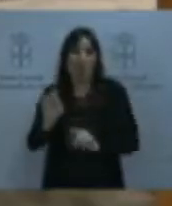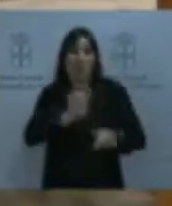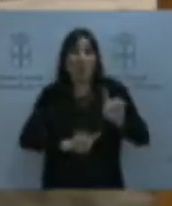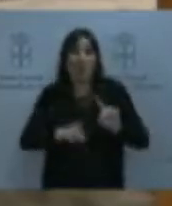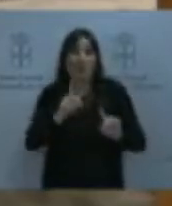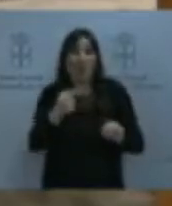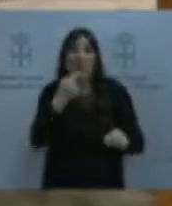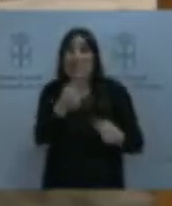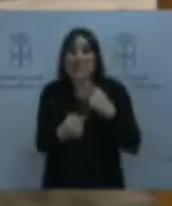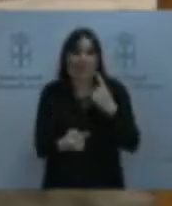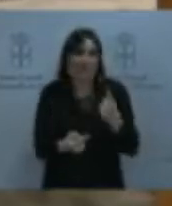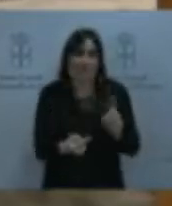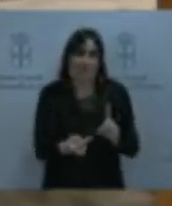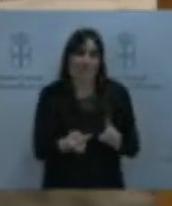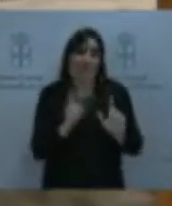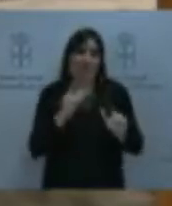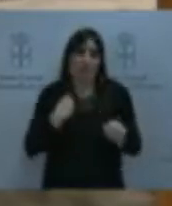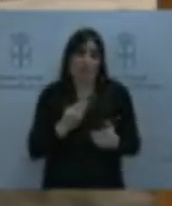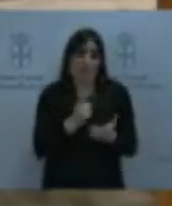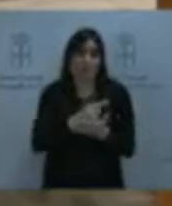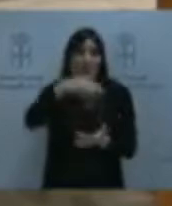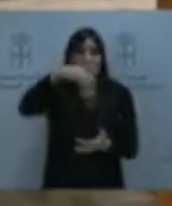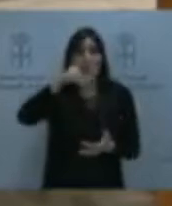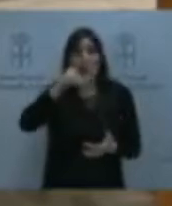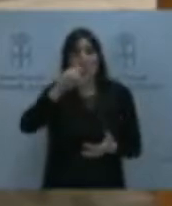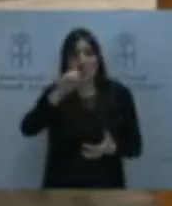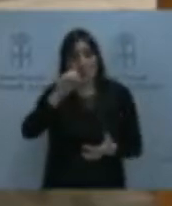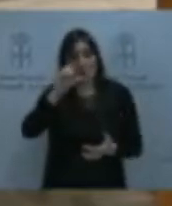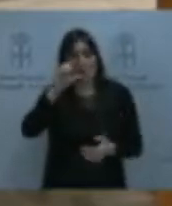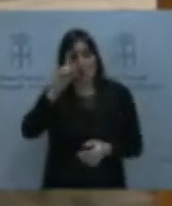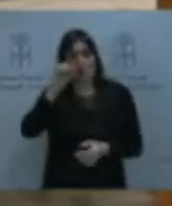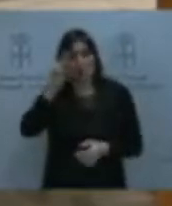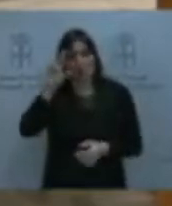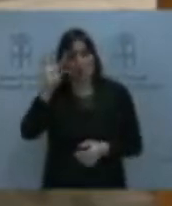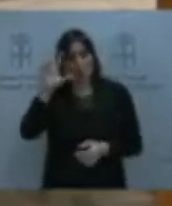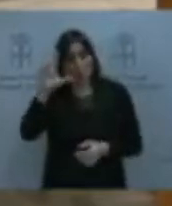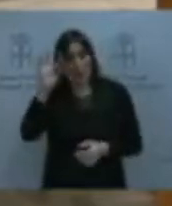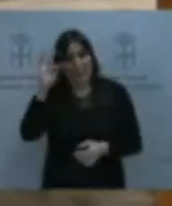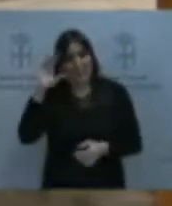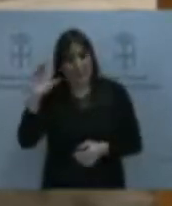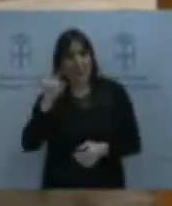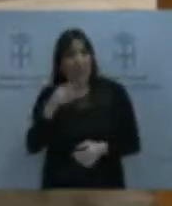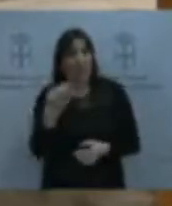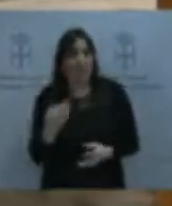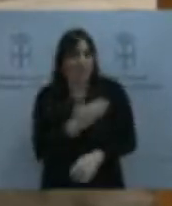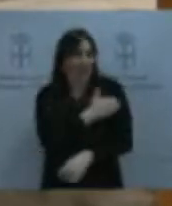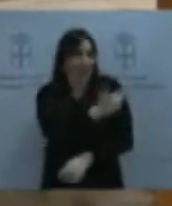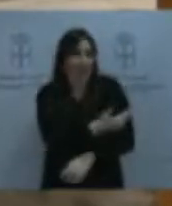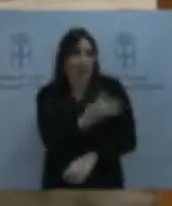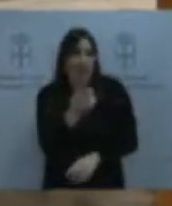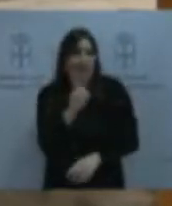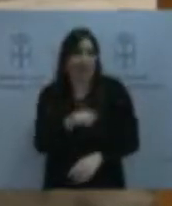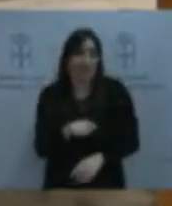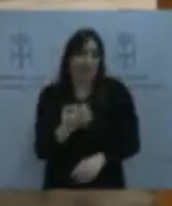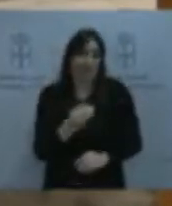Modultec. Ahí es donde yo creo que ustedes no solamente tienen que acompañar, tienen que dar una respuesta. Estamos hablando de una empresa que tuvo todas las facilidades para